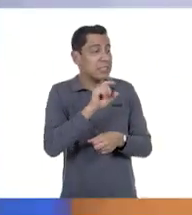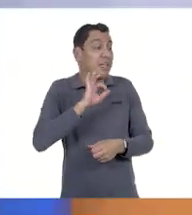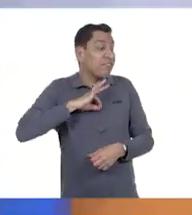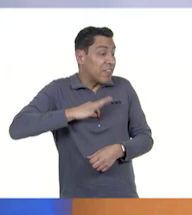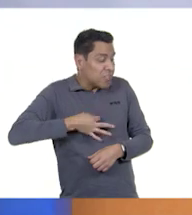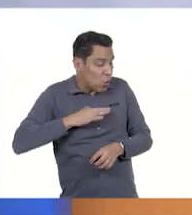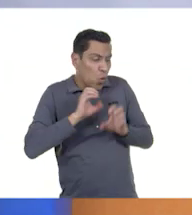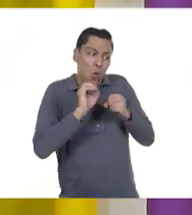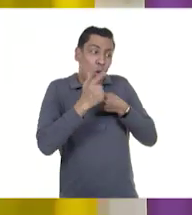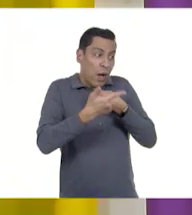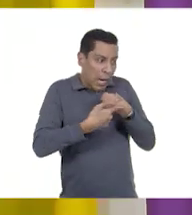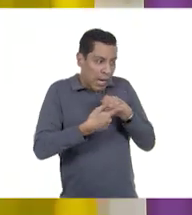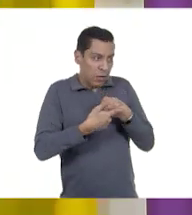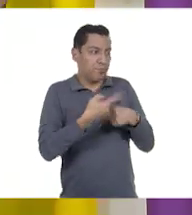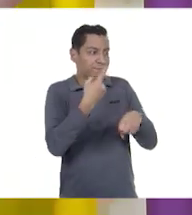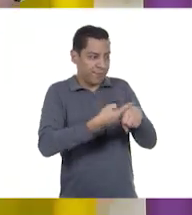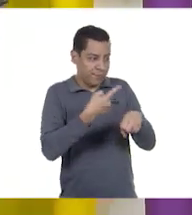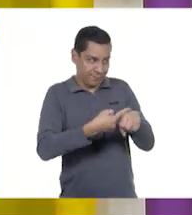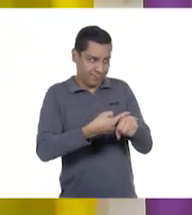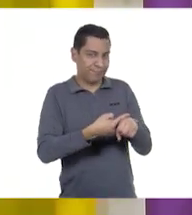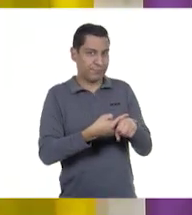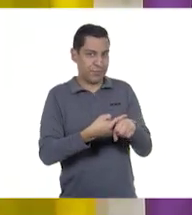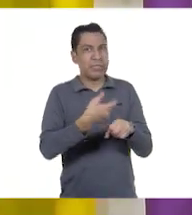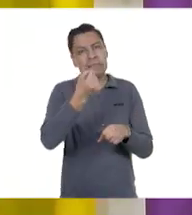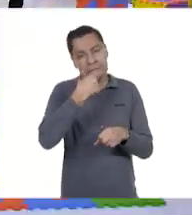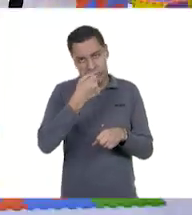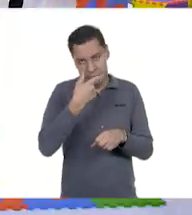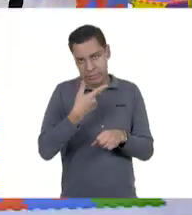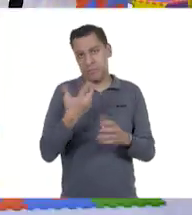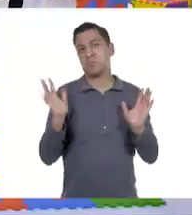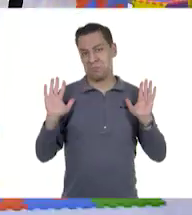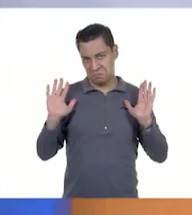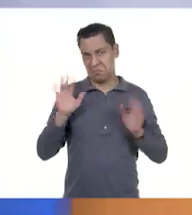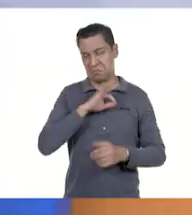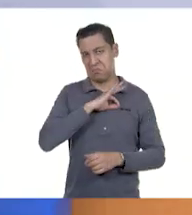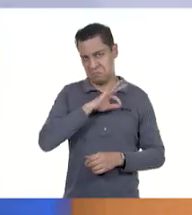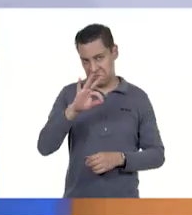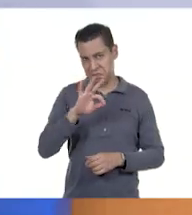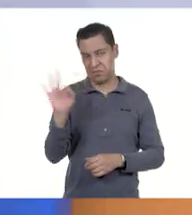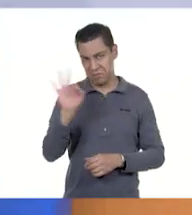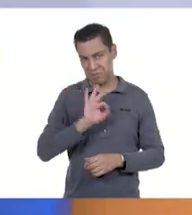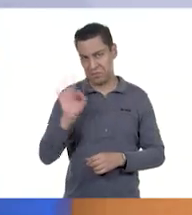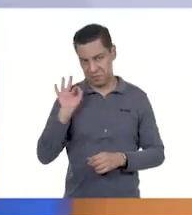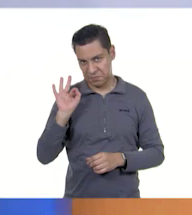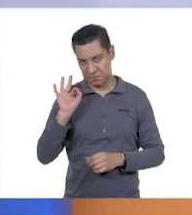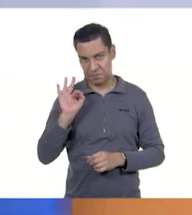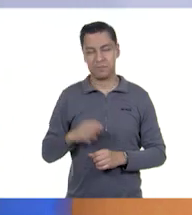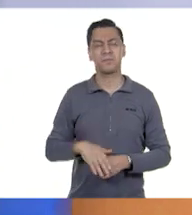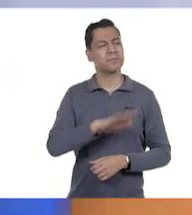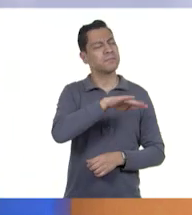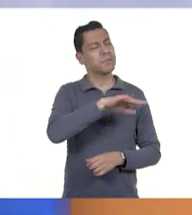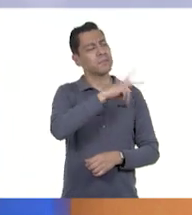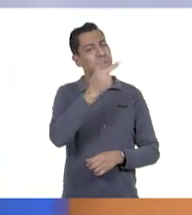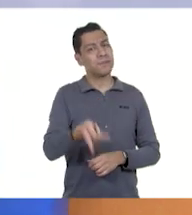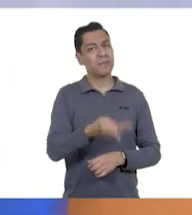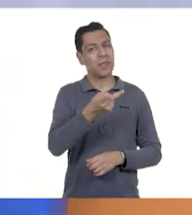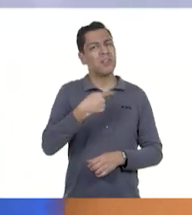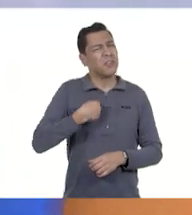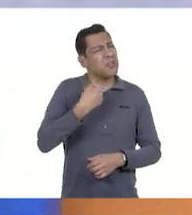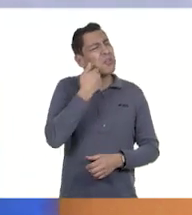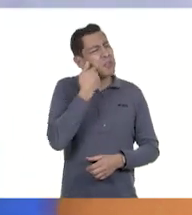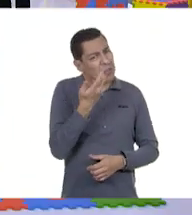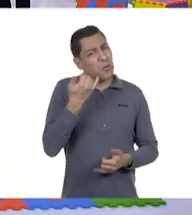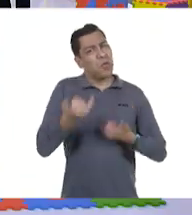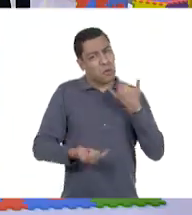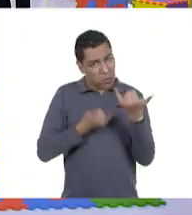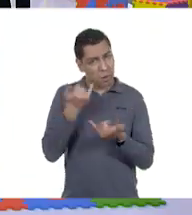pueden dar un tratamiento para tener una muy buena higiene. Claro, estoy de acuerdo contigo. Oye, como que tengo ganas de jugar. Ah,